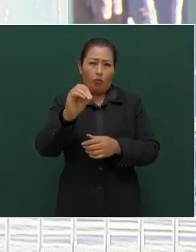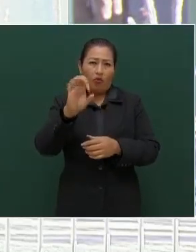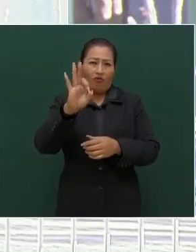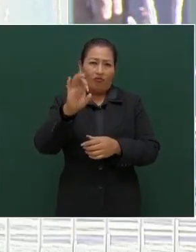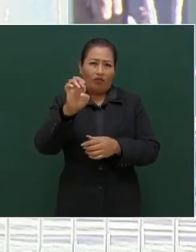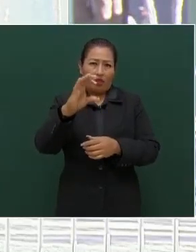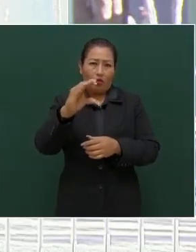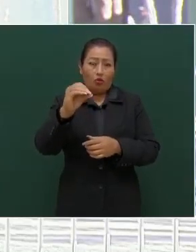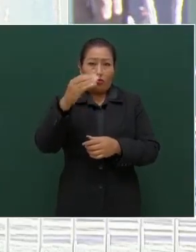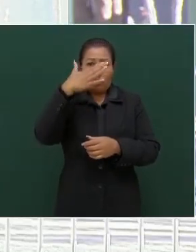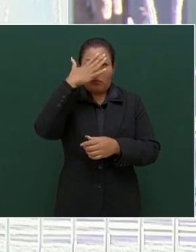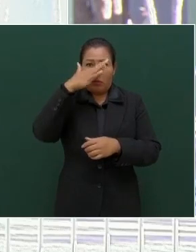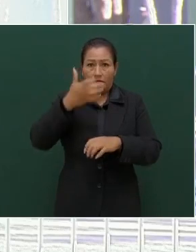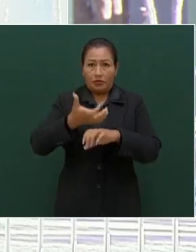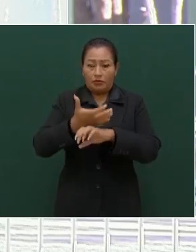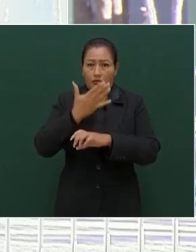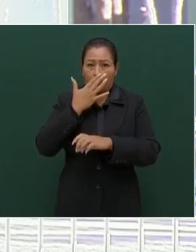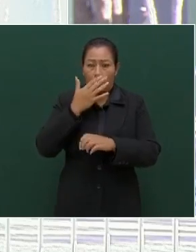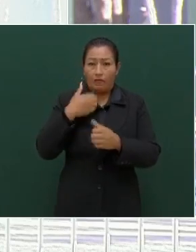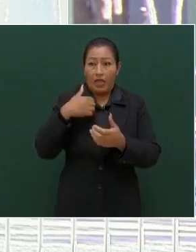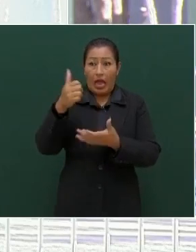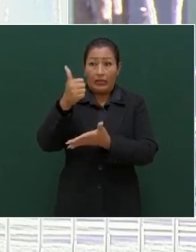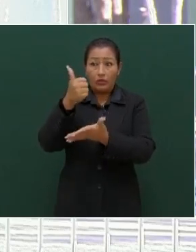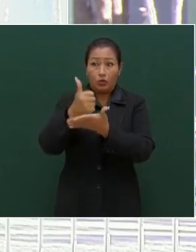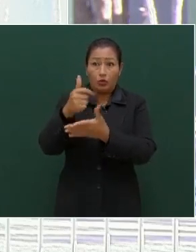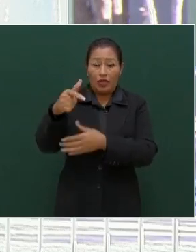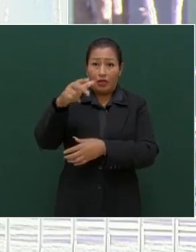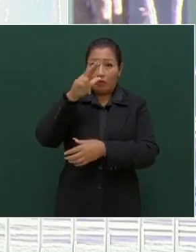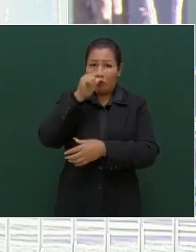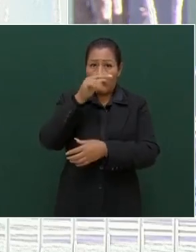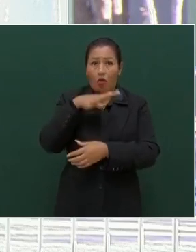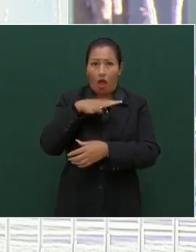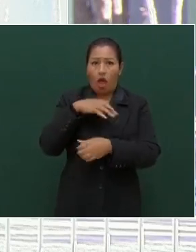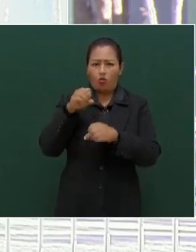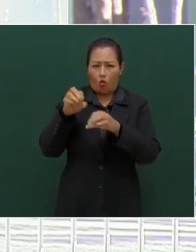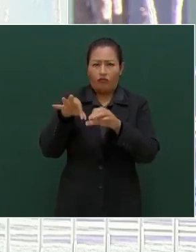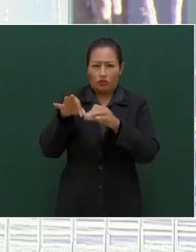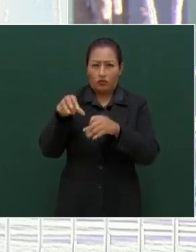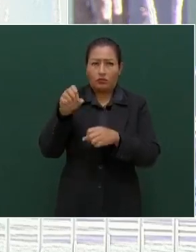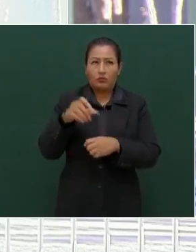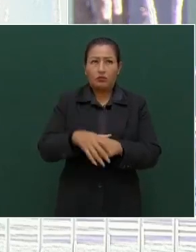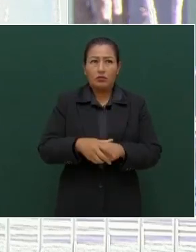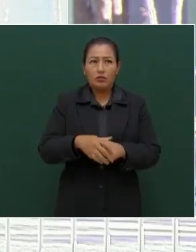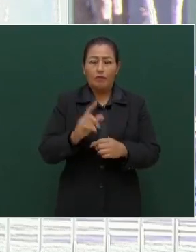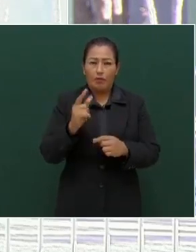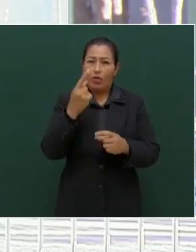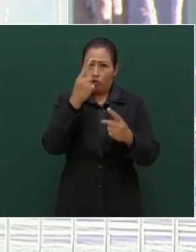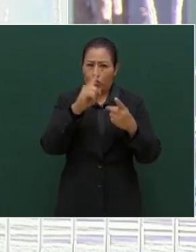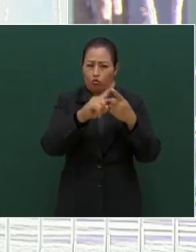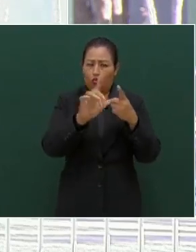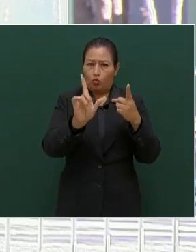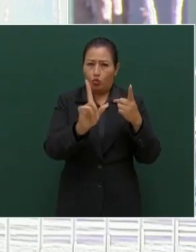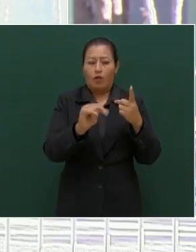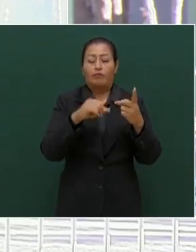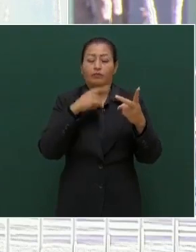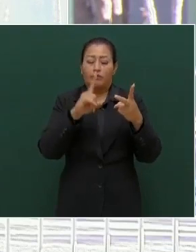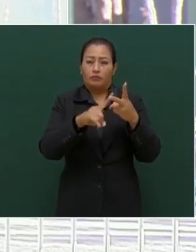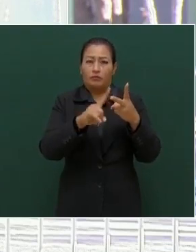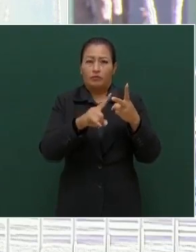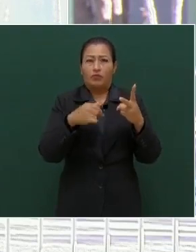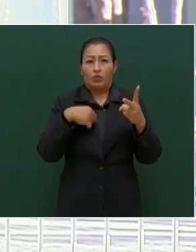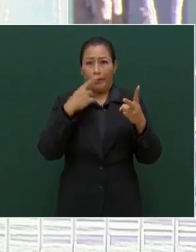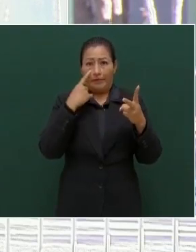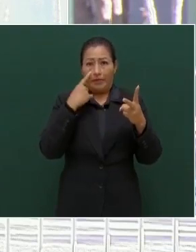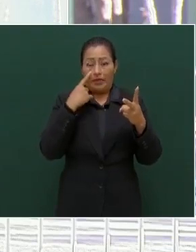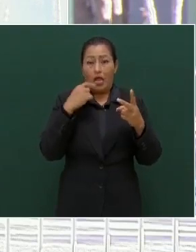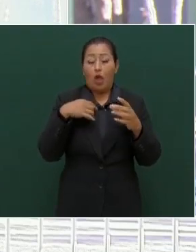tan grande, la oficina que está en Hermosillo pues tiene una sobrecarga en particular. Bueno, esa es una. Otra más, mire,